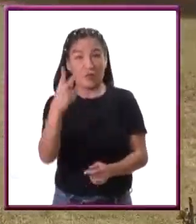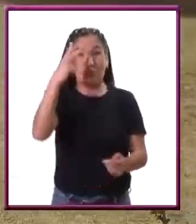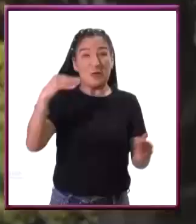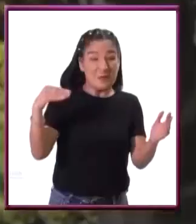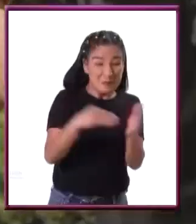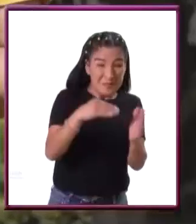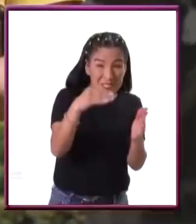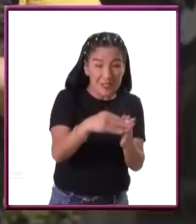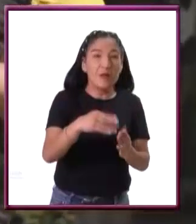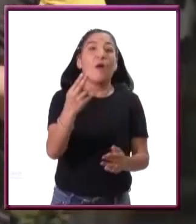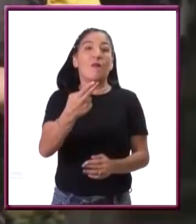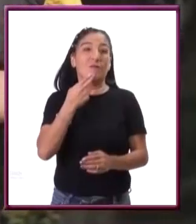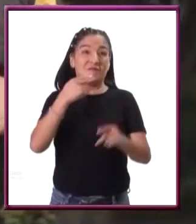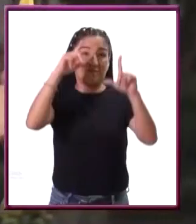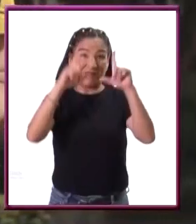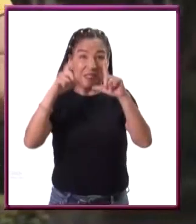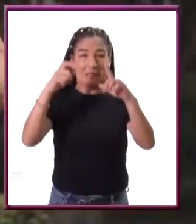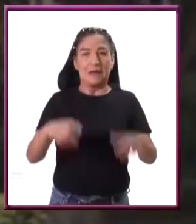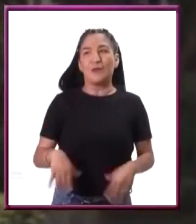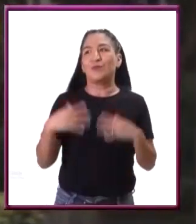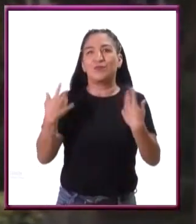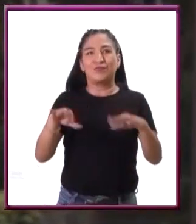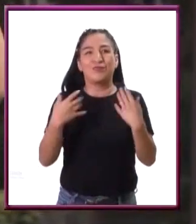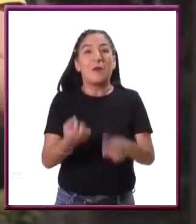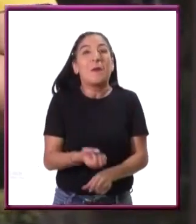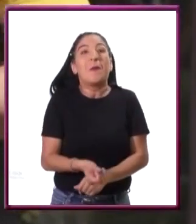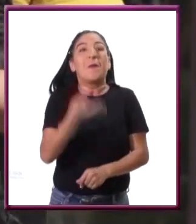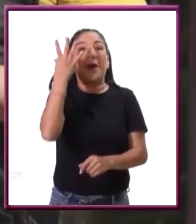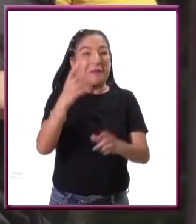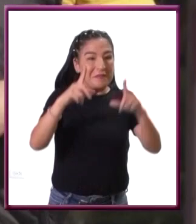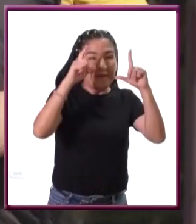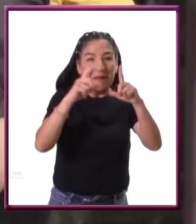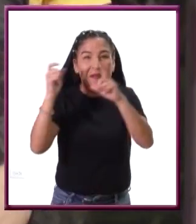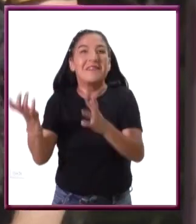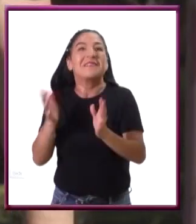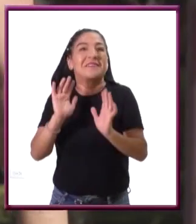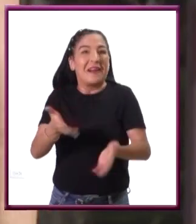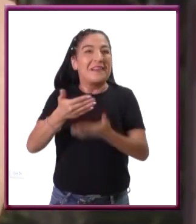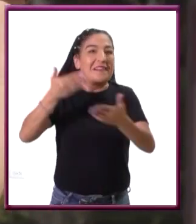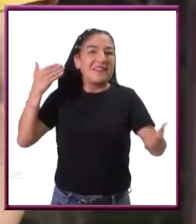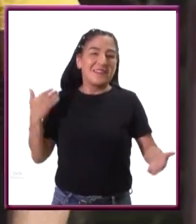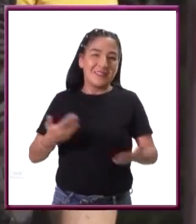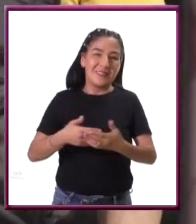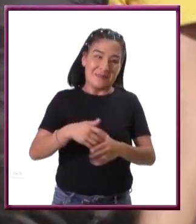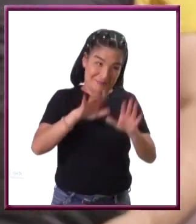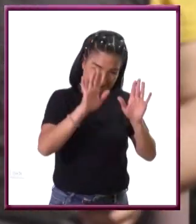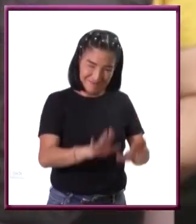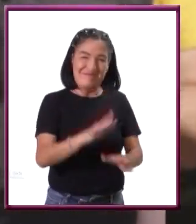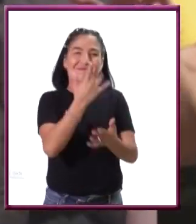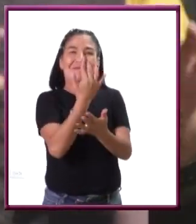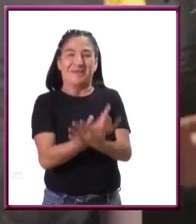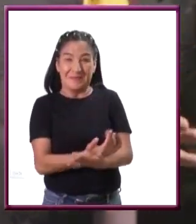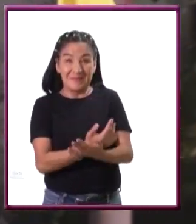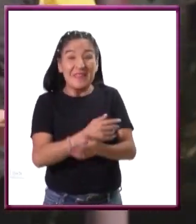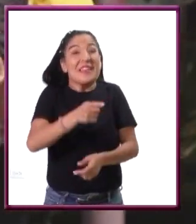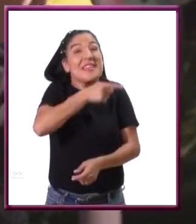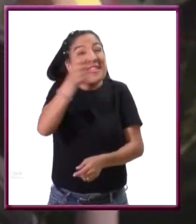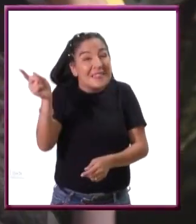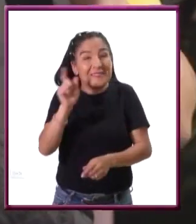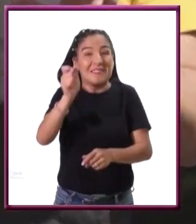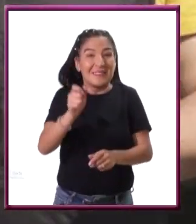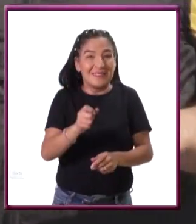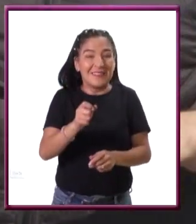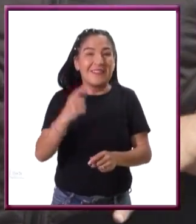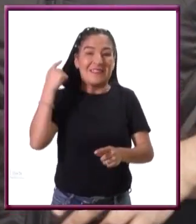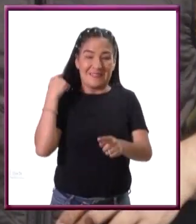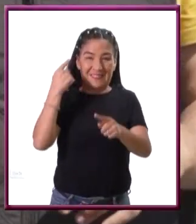uso. Para saber cuántas fotos habrán tomado. Agárrate, ¿eh? Se calcula que desde Daguerre inventó